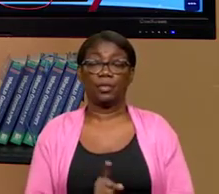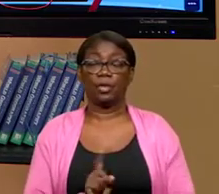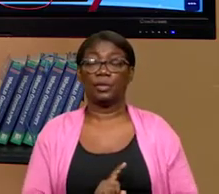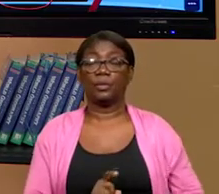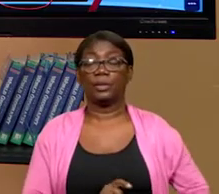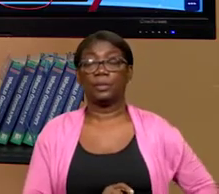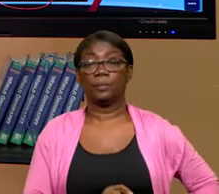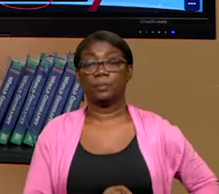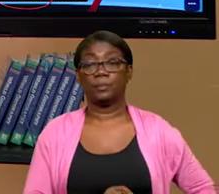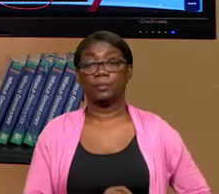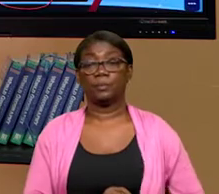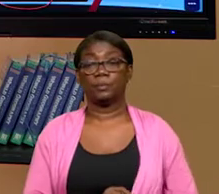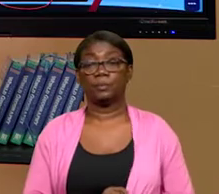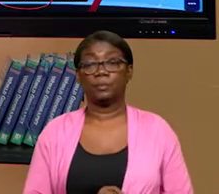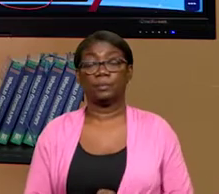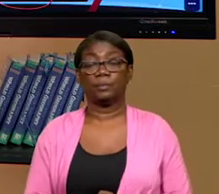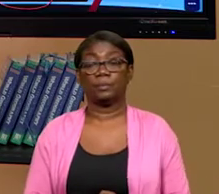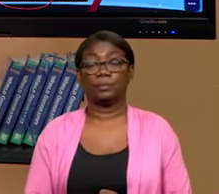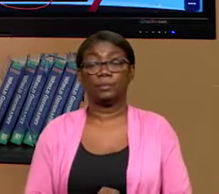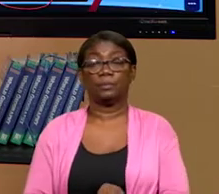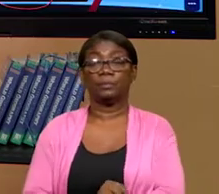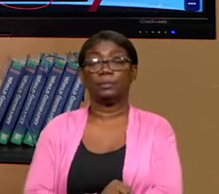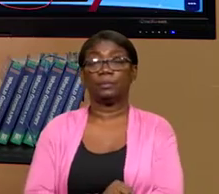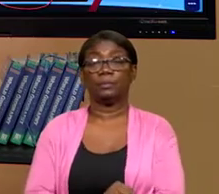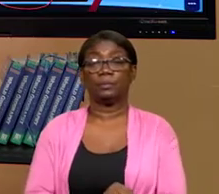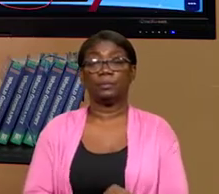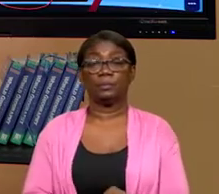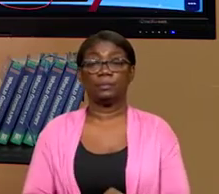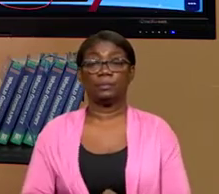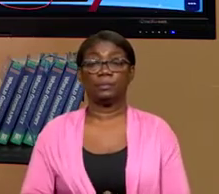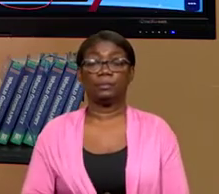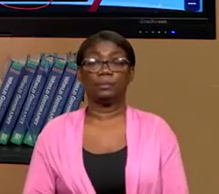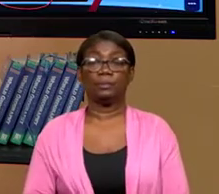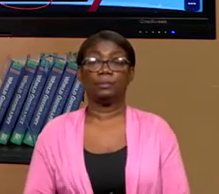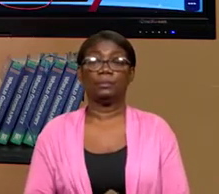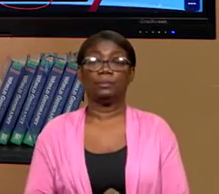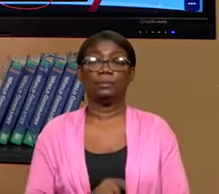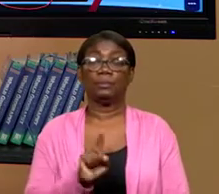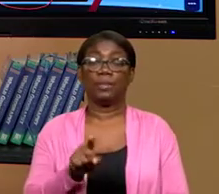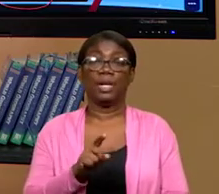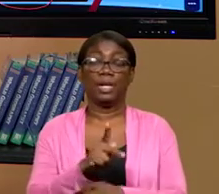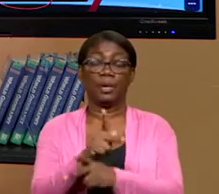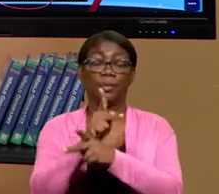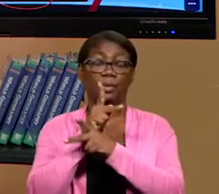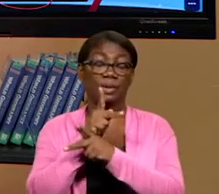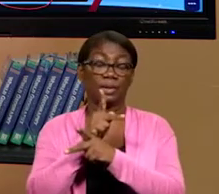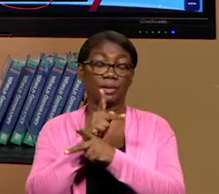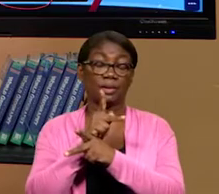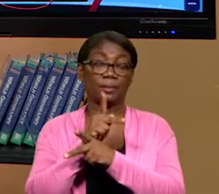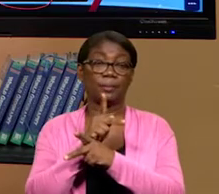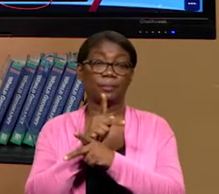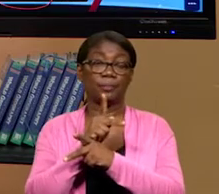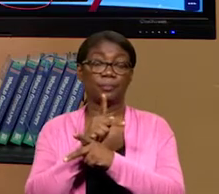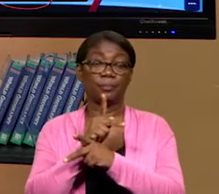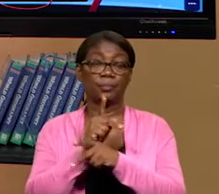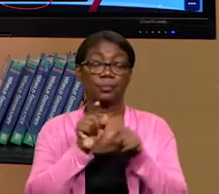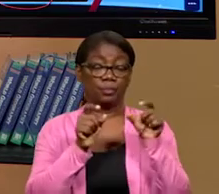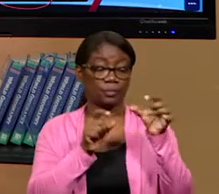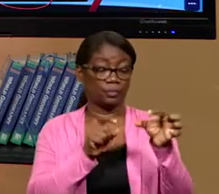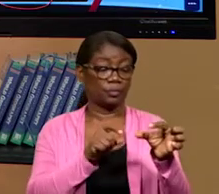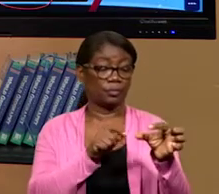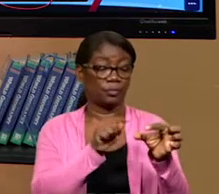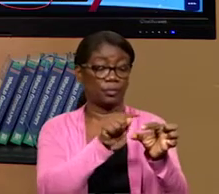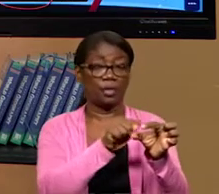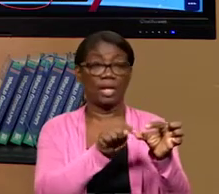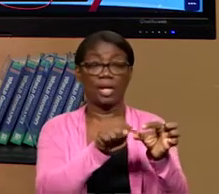daría la protección o el mecanismo de seguridad? Recuerden de que en todo caso donde haya un circuito